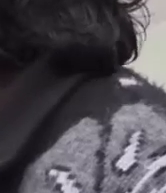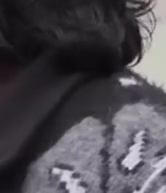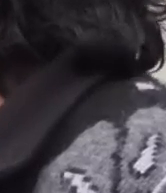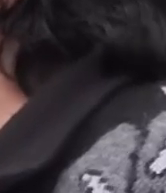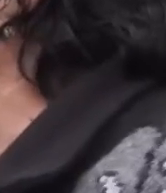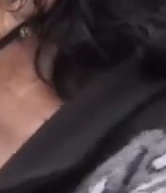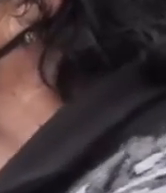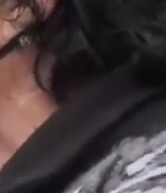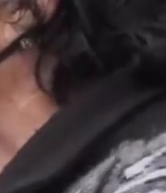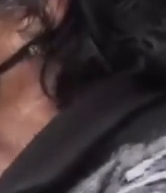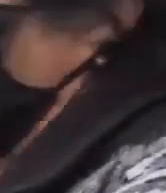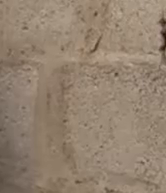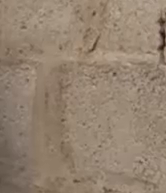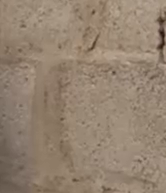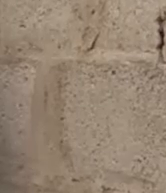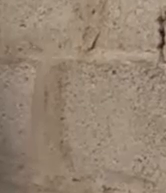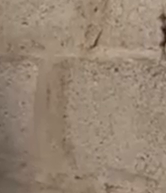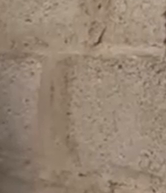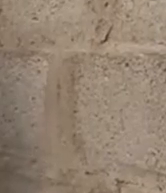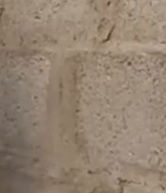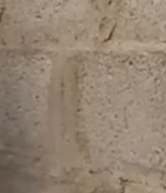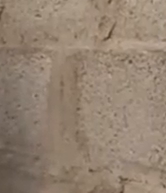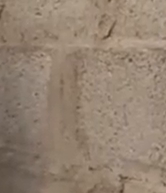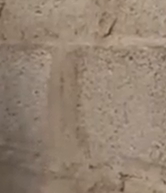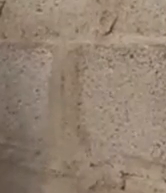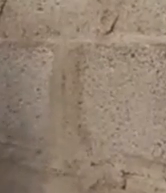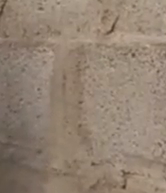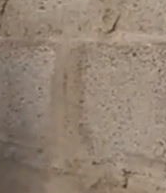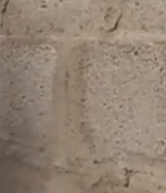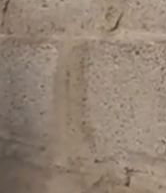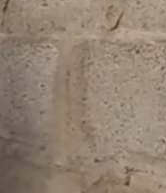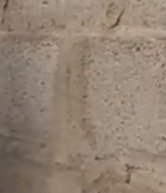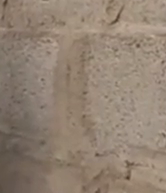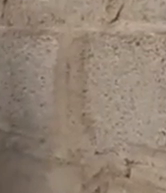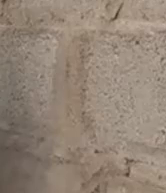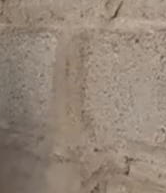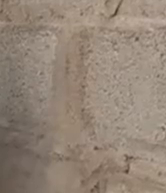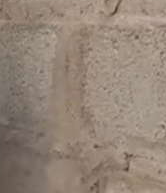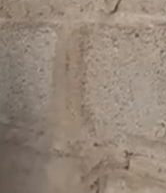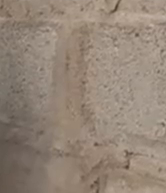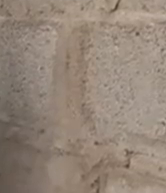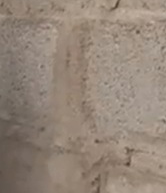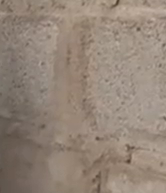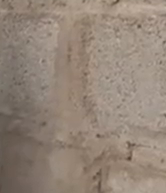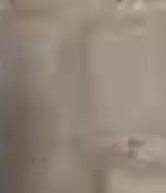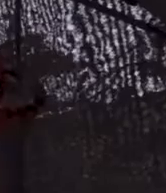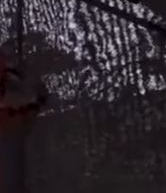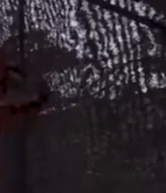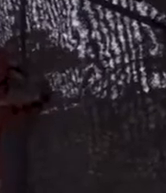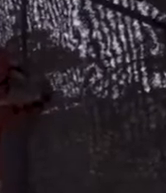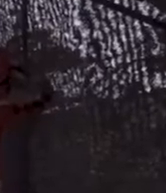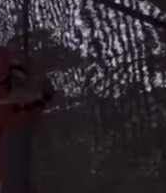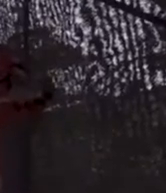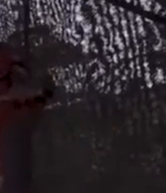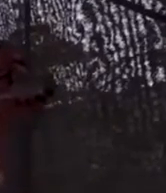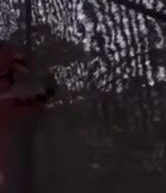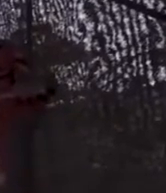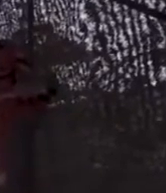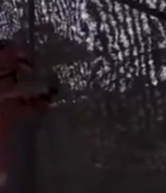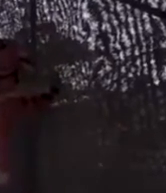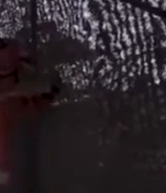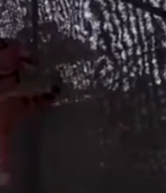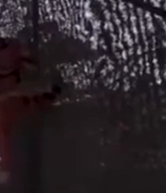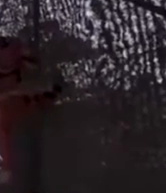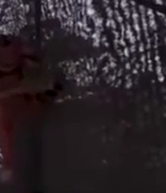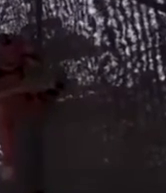ahora cuenta con 60 mujeres que tejen con lanas recicladas y con otras que han sido donadas. Estoy muy agradecida primero